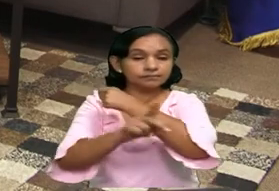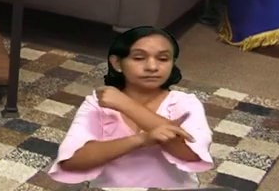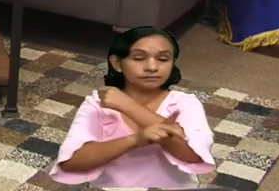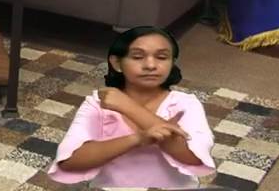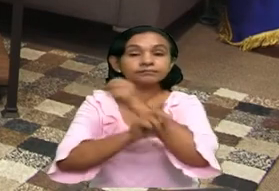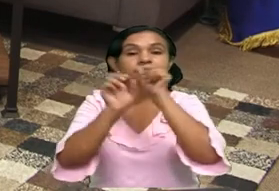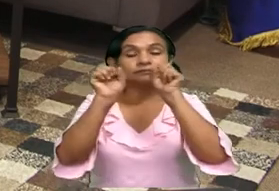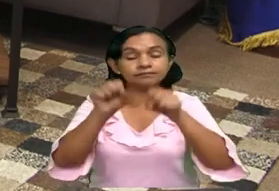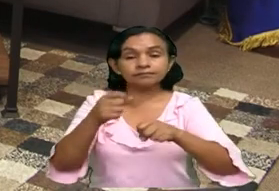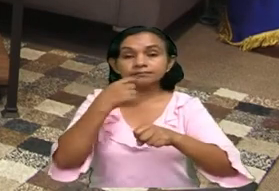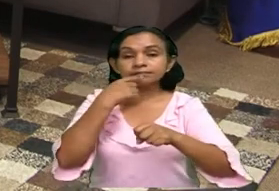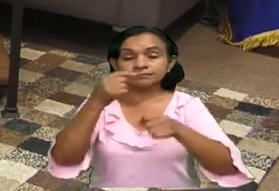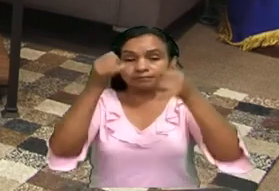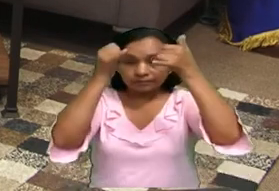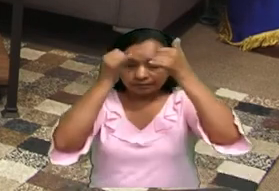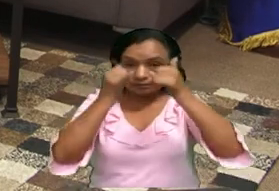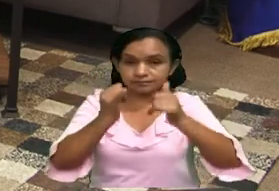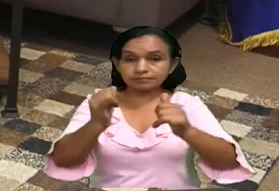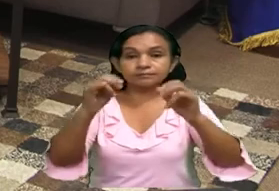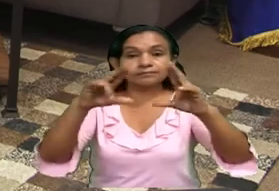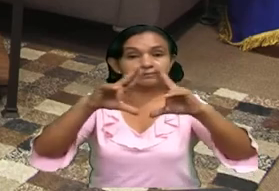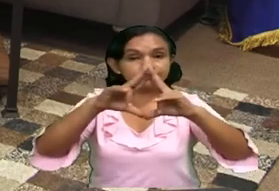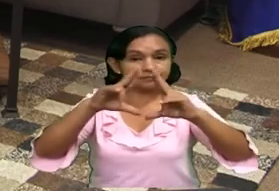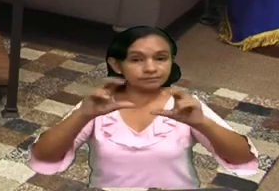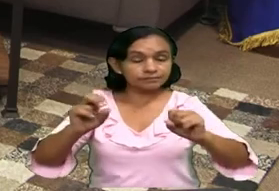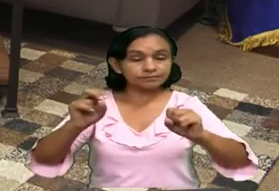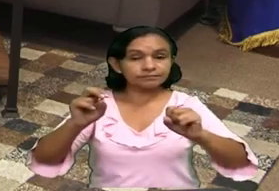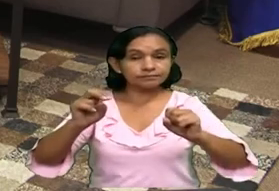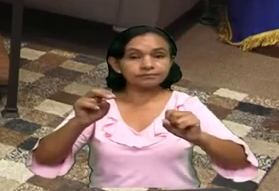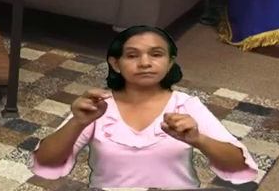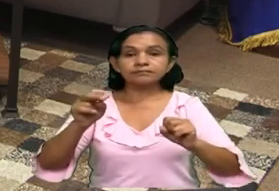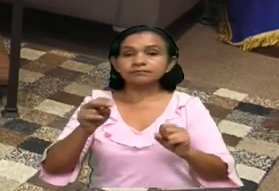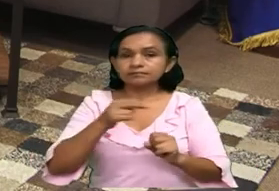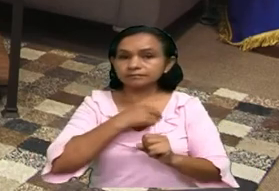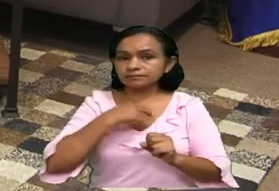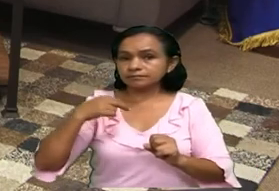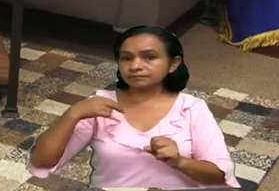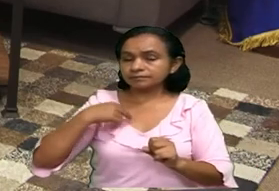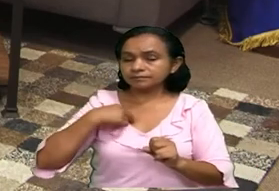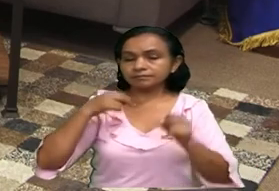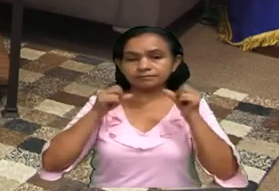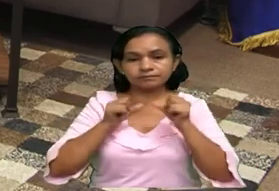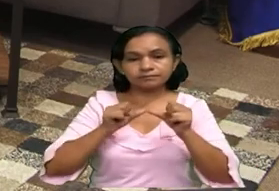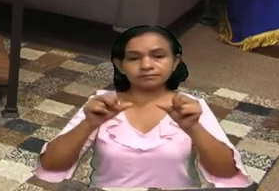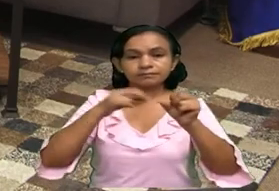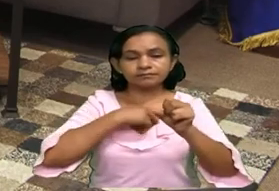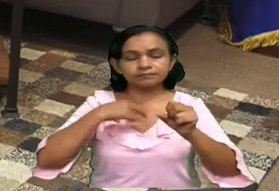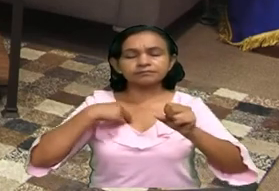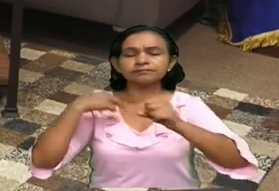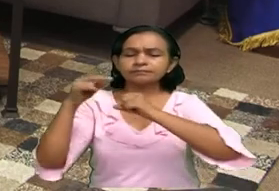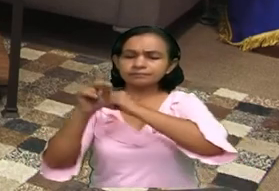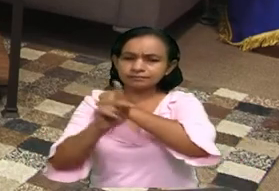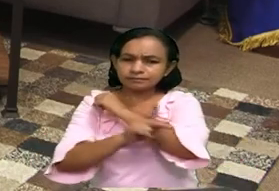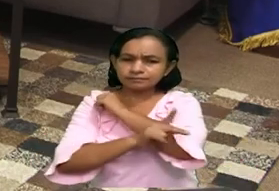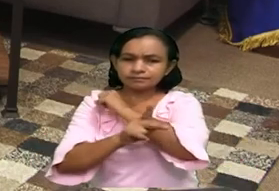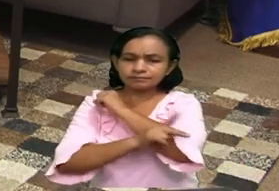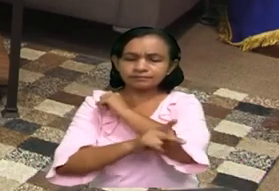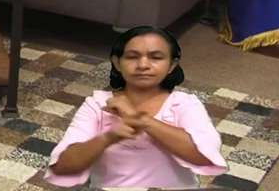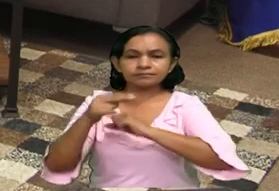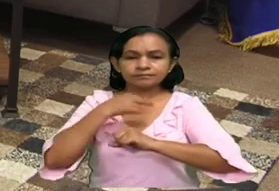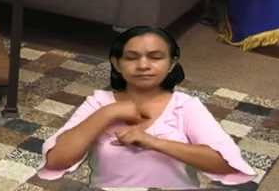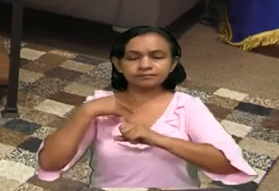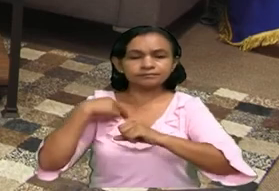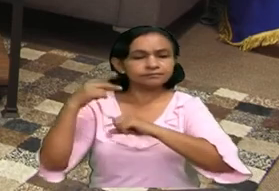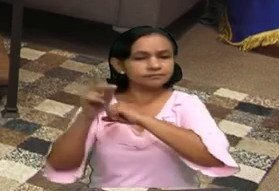podemos decir que los ganaderos de Nicaragua hemos estado y seguido haciendo patria. Hacer patria